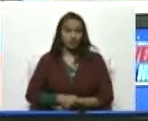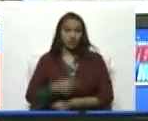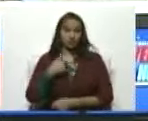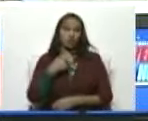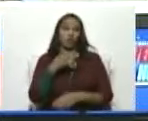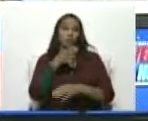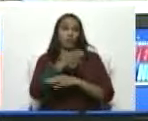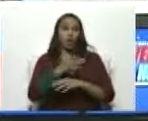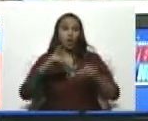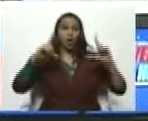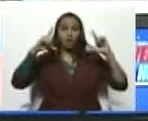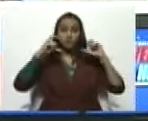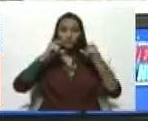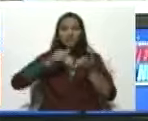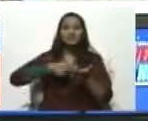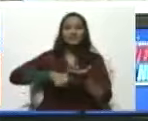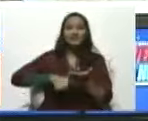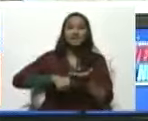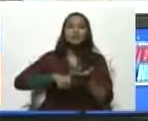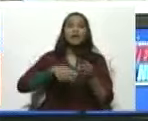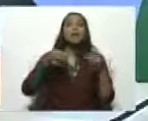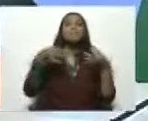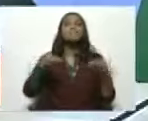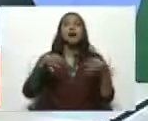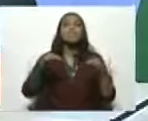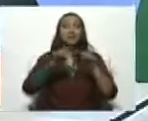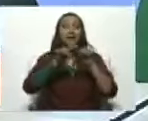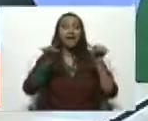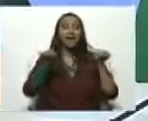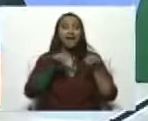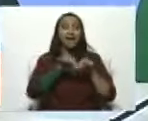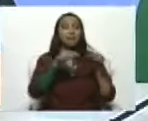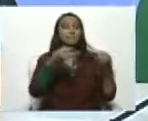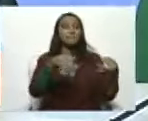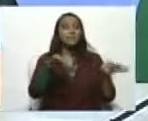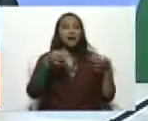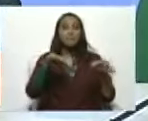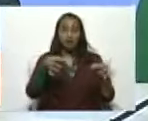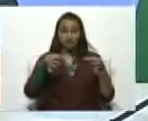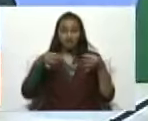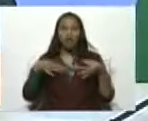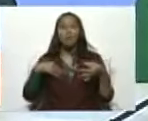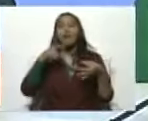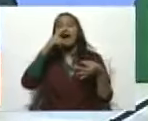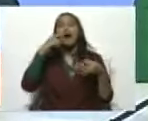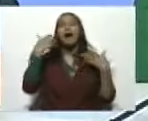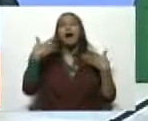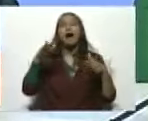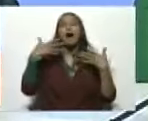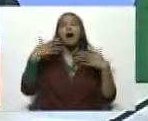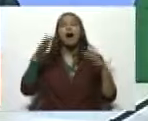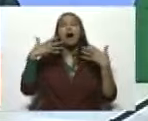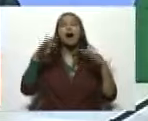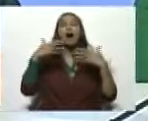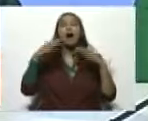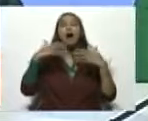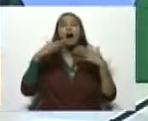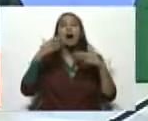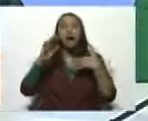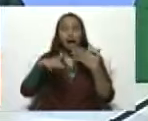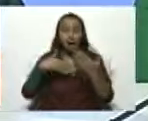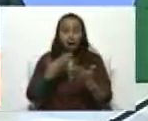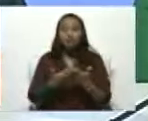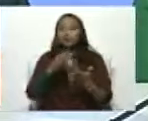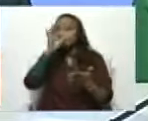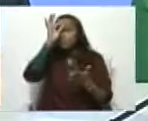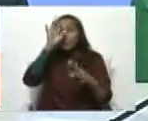Un comprobante. Y usted tenía que empastar el comprobante porque usted no sabía cuántos años iba a pasar con ese comprobante, ¿oyeron? Podía